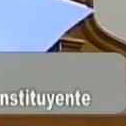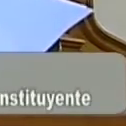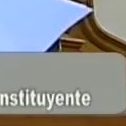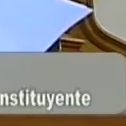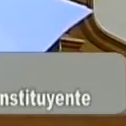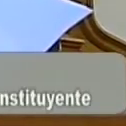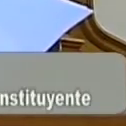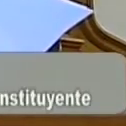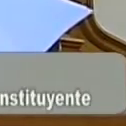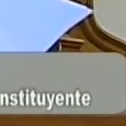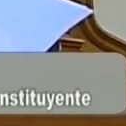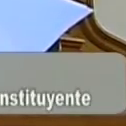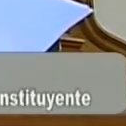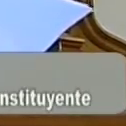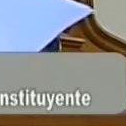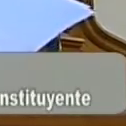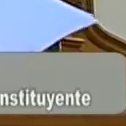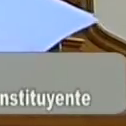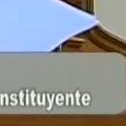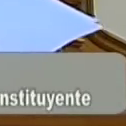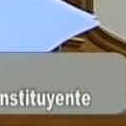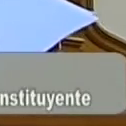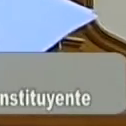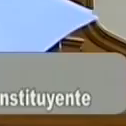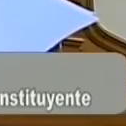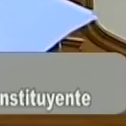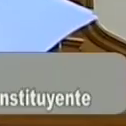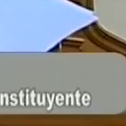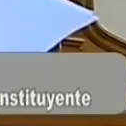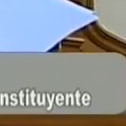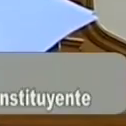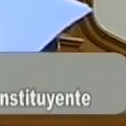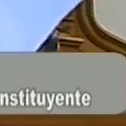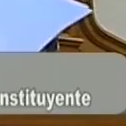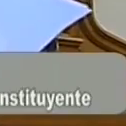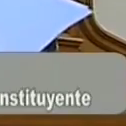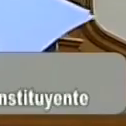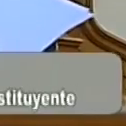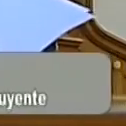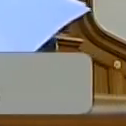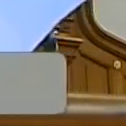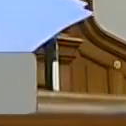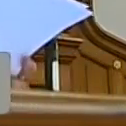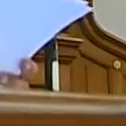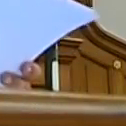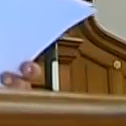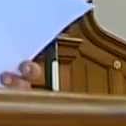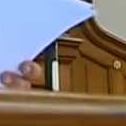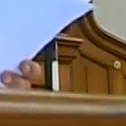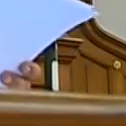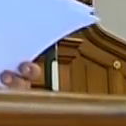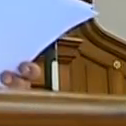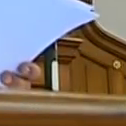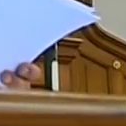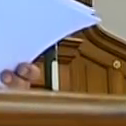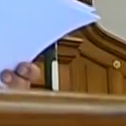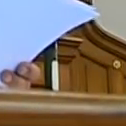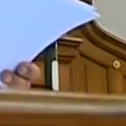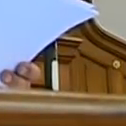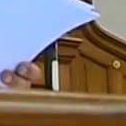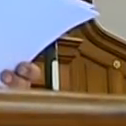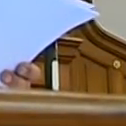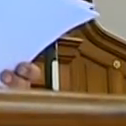2 de noviembre de 2017. Previo anuncio del secretario de la existencia del quórum reglamentario, el primer